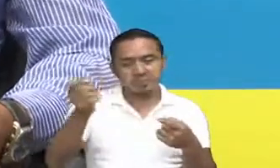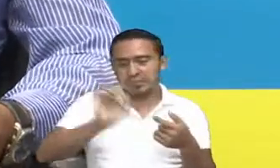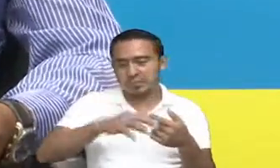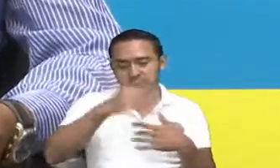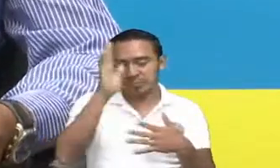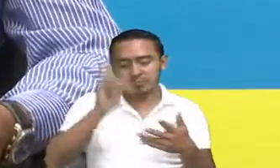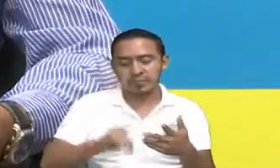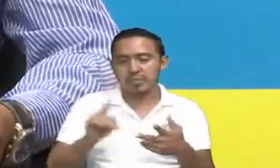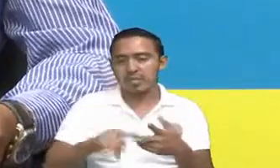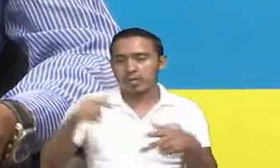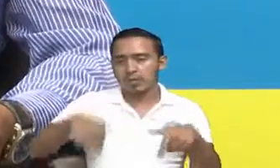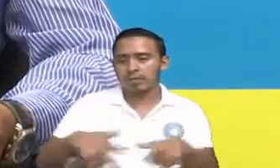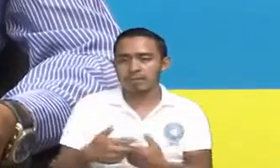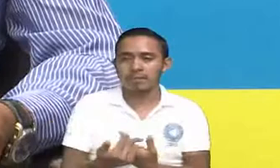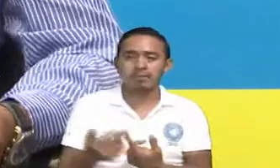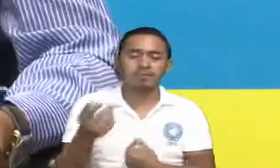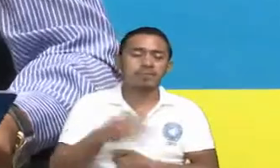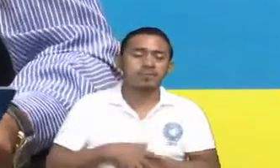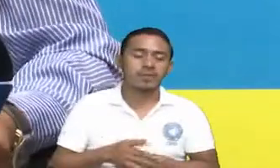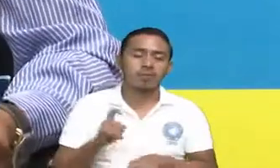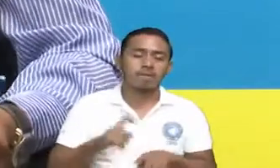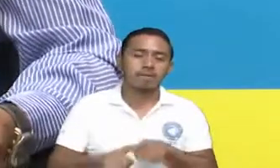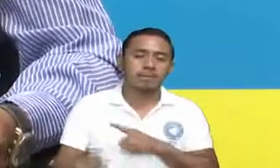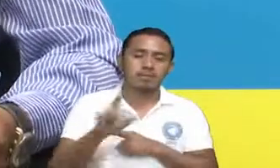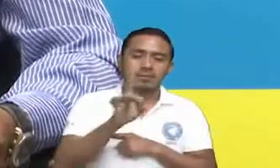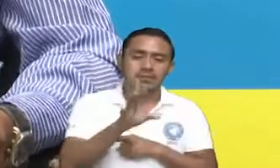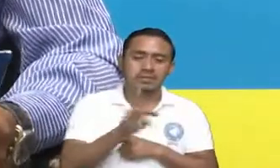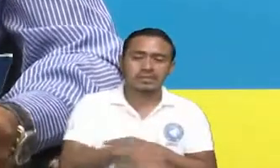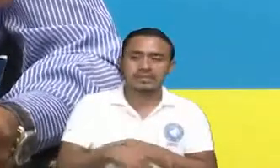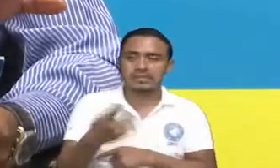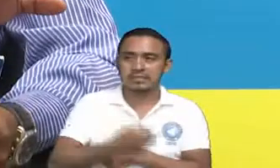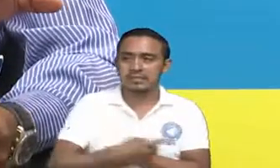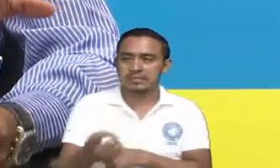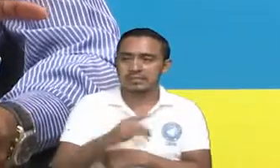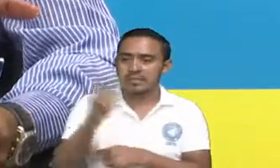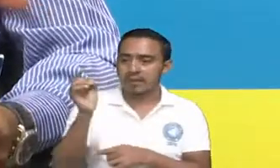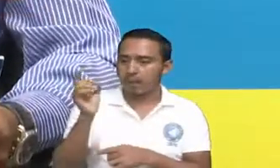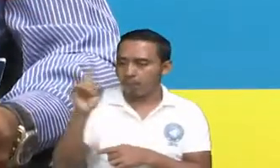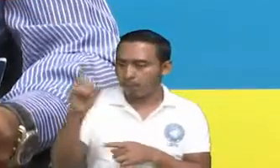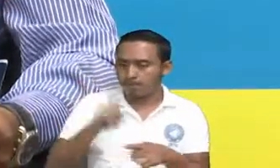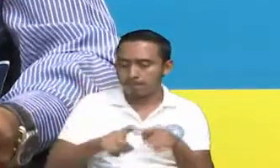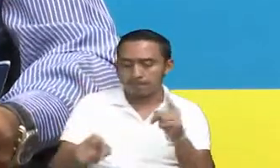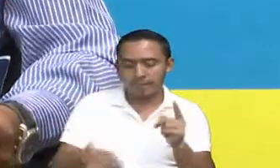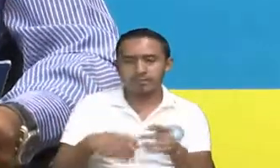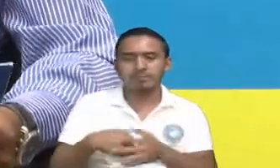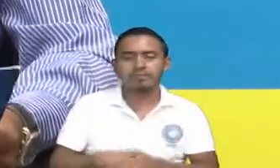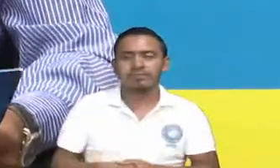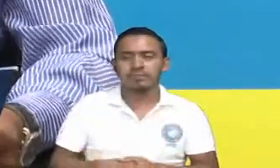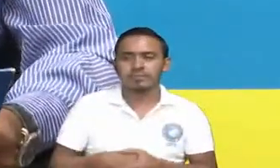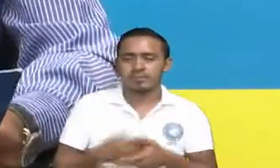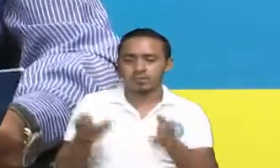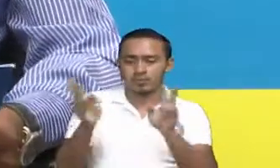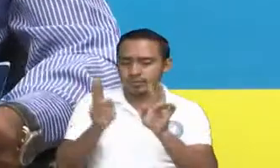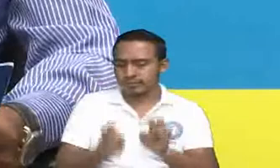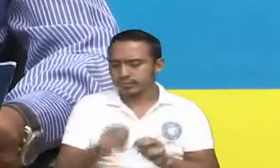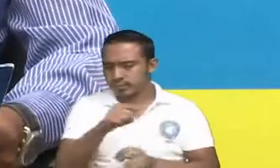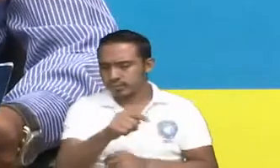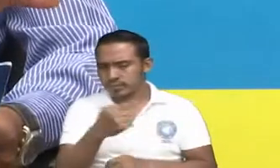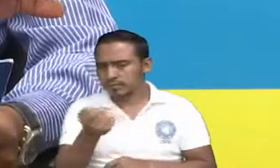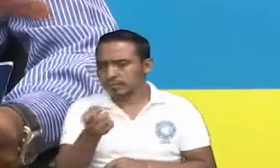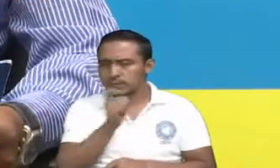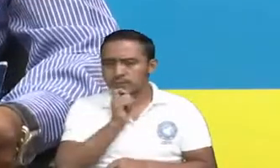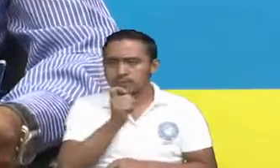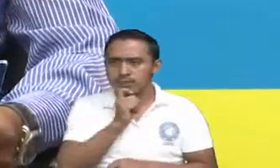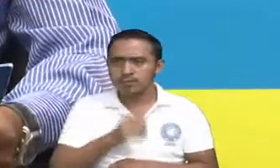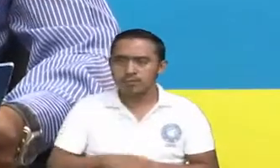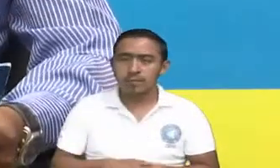mes, 15 días, una semana. ¿Cómo identificar a esa persona que es celosa? Obviamente una persona